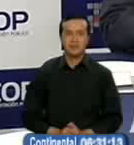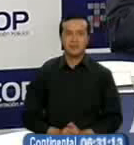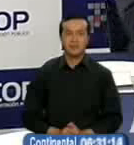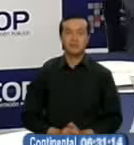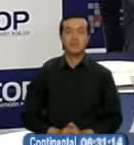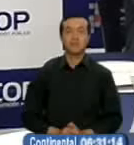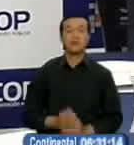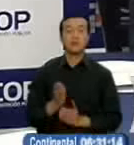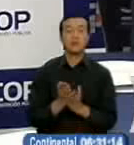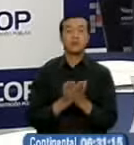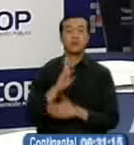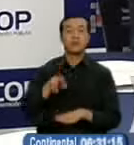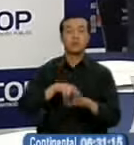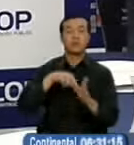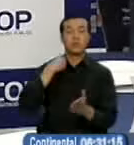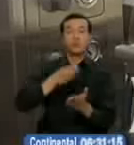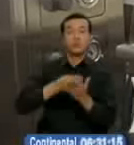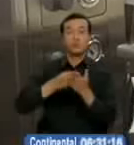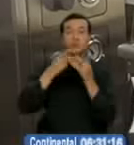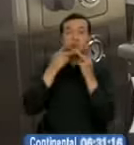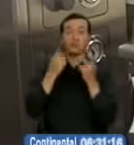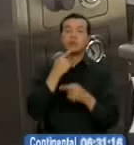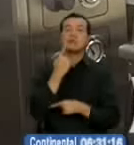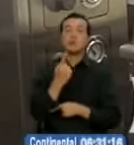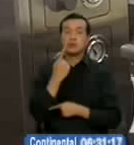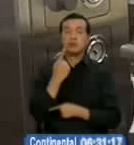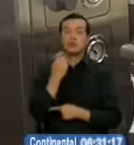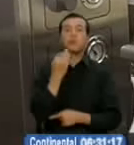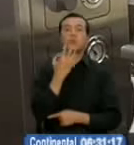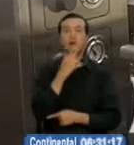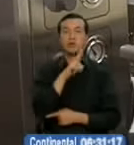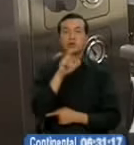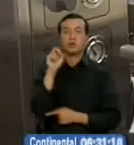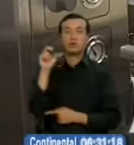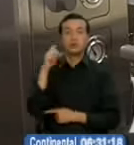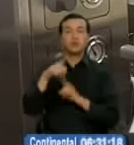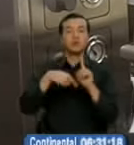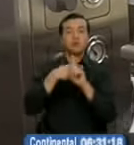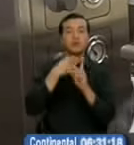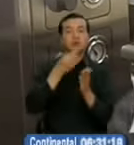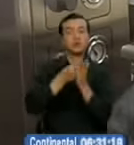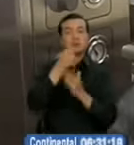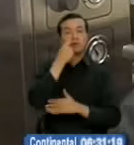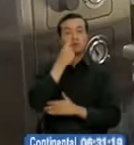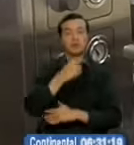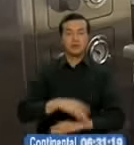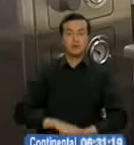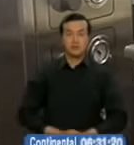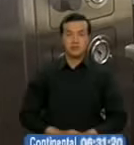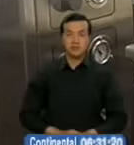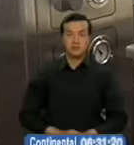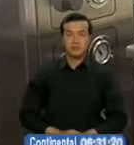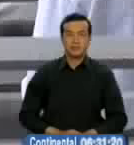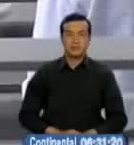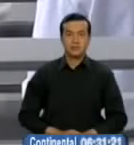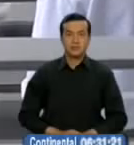CERCOV anuncia nueva subasta corporativa de 300 medicamentos más para septiembre.